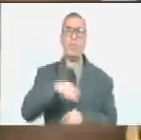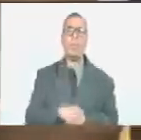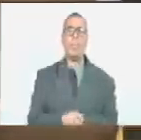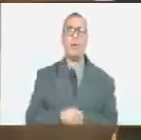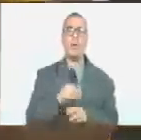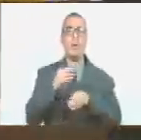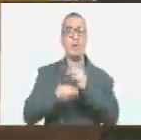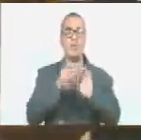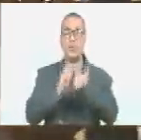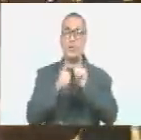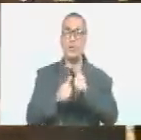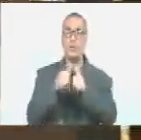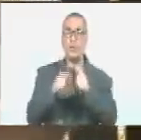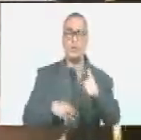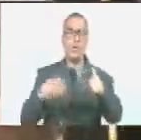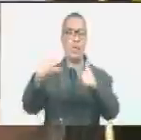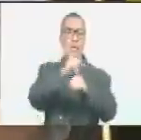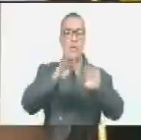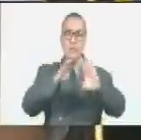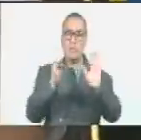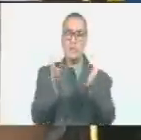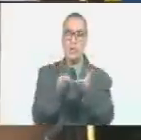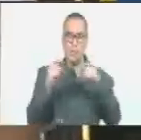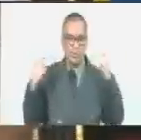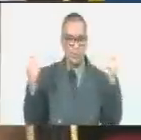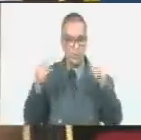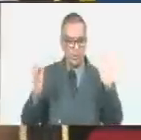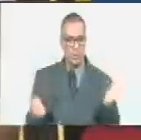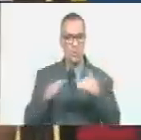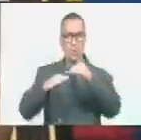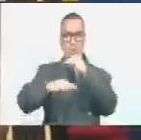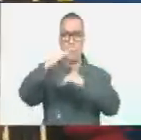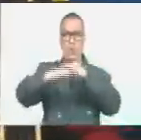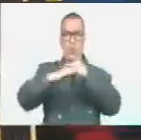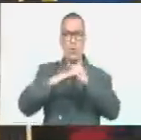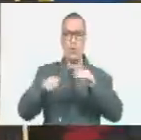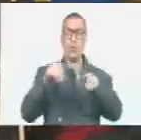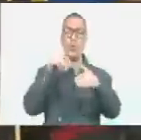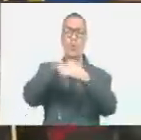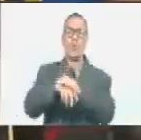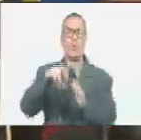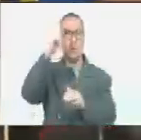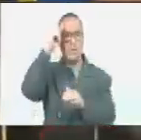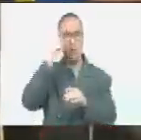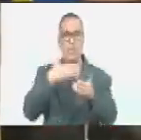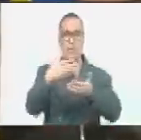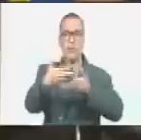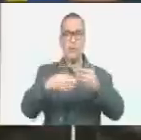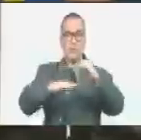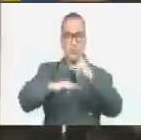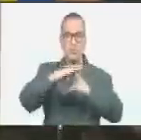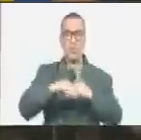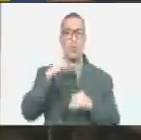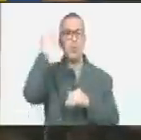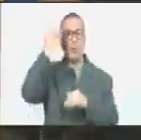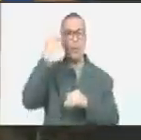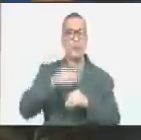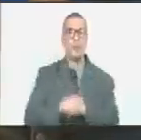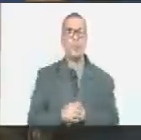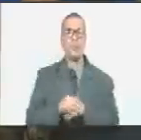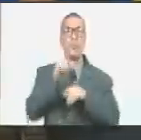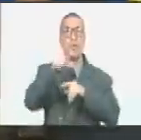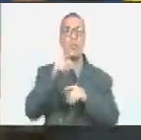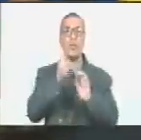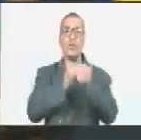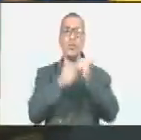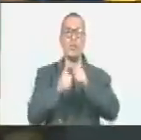un deporte de alcance mundial que promueve la equidad, la inclusión y el respeto mutuo. Considerando que es